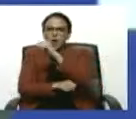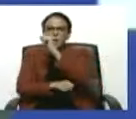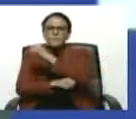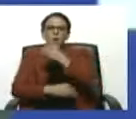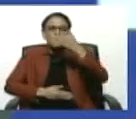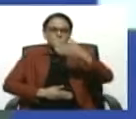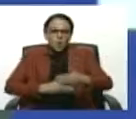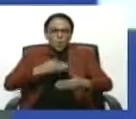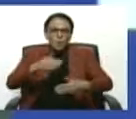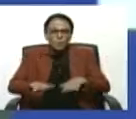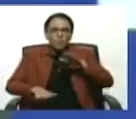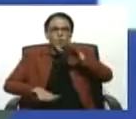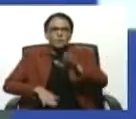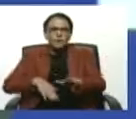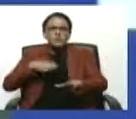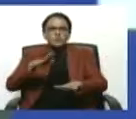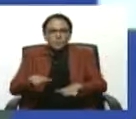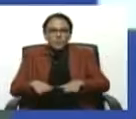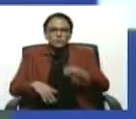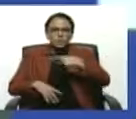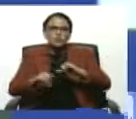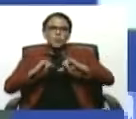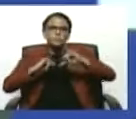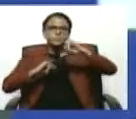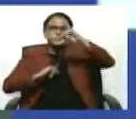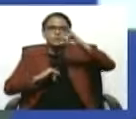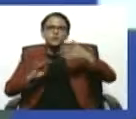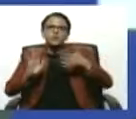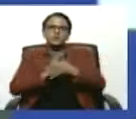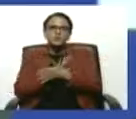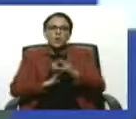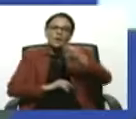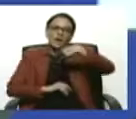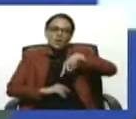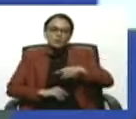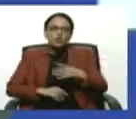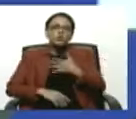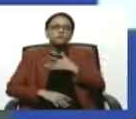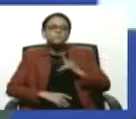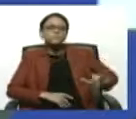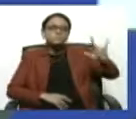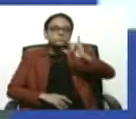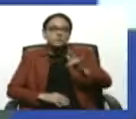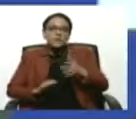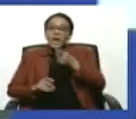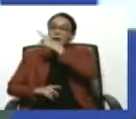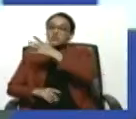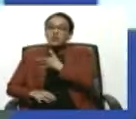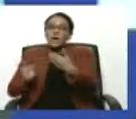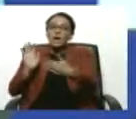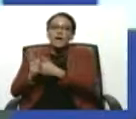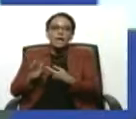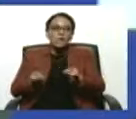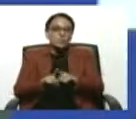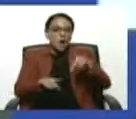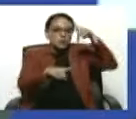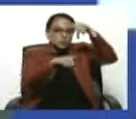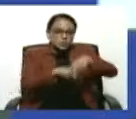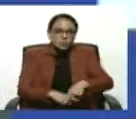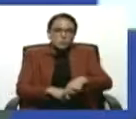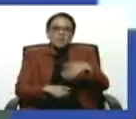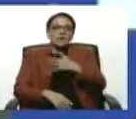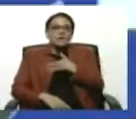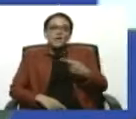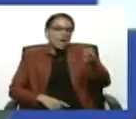y que va derrotando los anhelos de que este pueblo, de que este país se rindiera frente al bloqueo